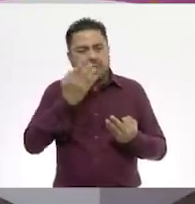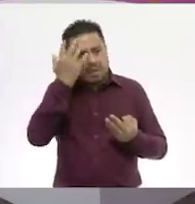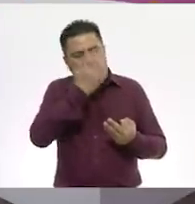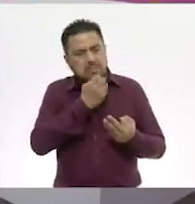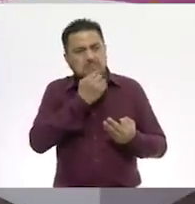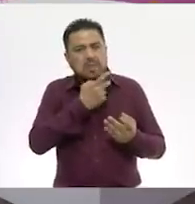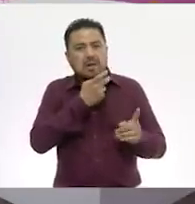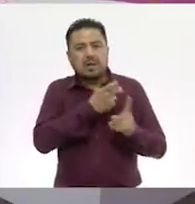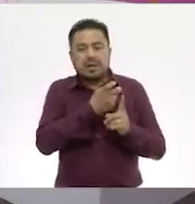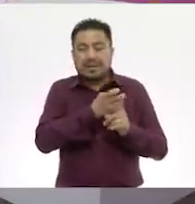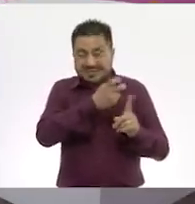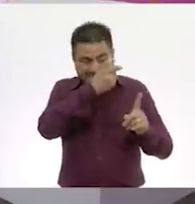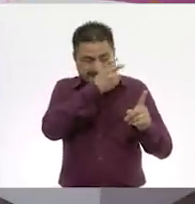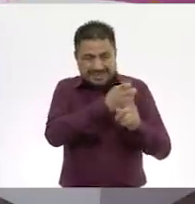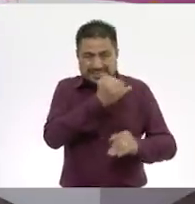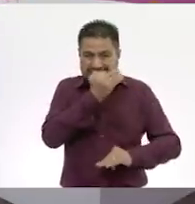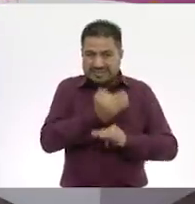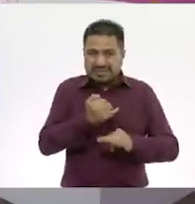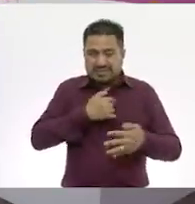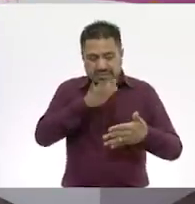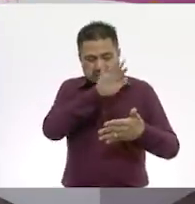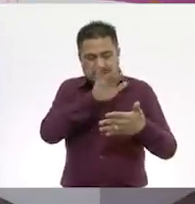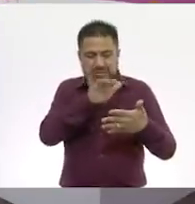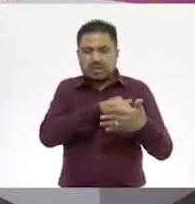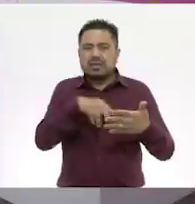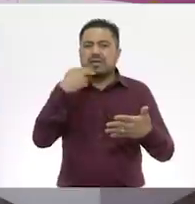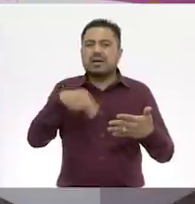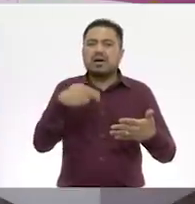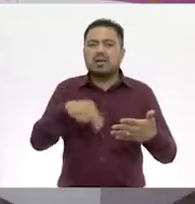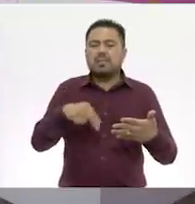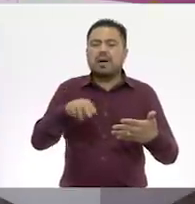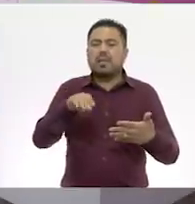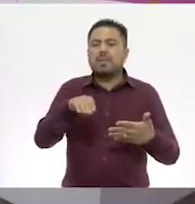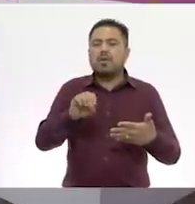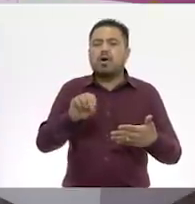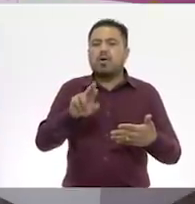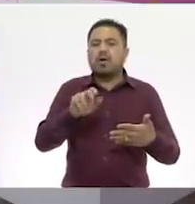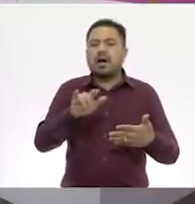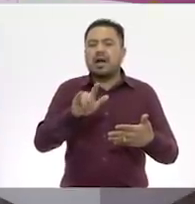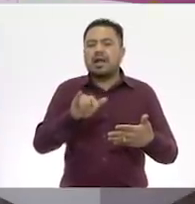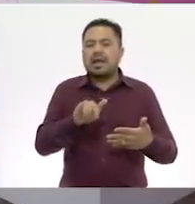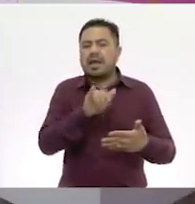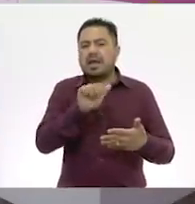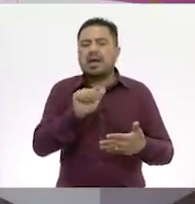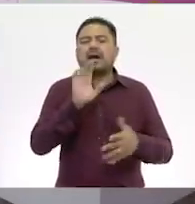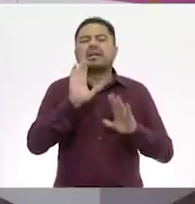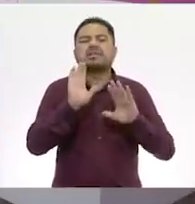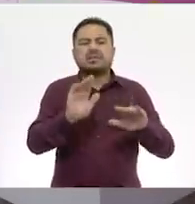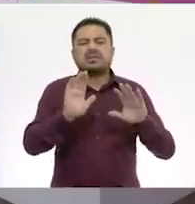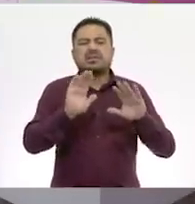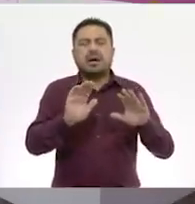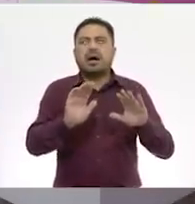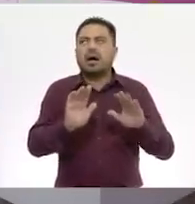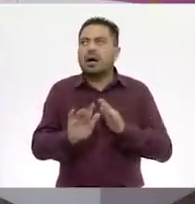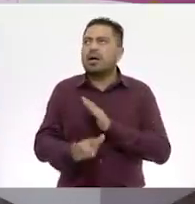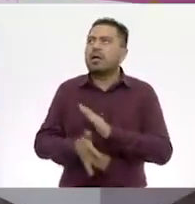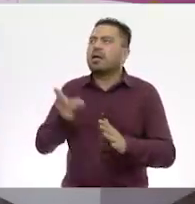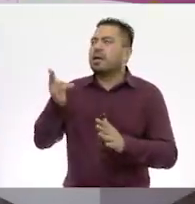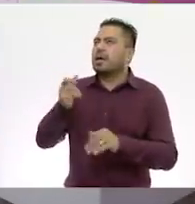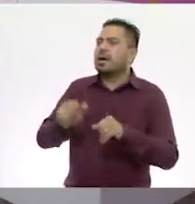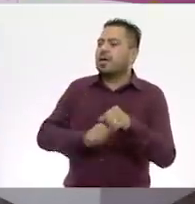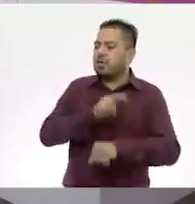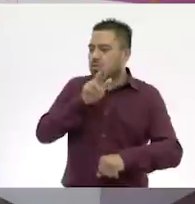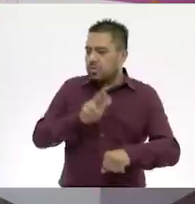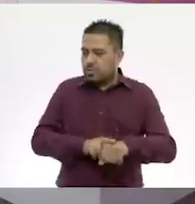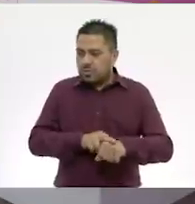bonita». Esto que te acabo de leer se llama moraleja y es la enseñanza que los